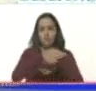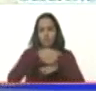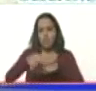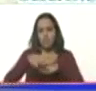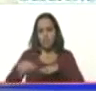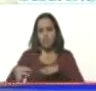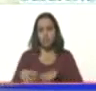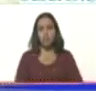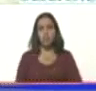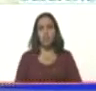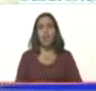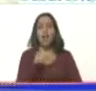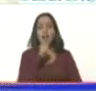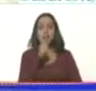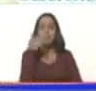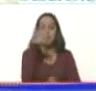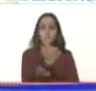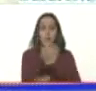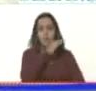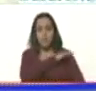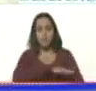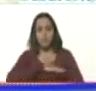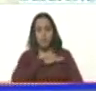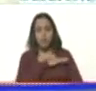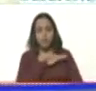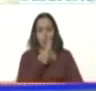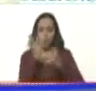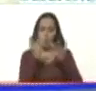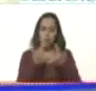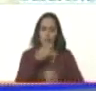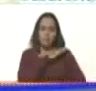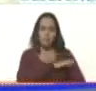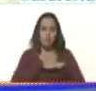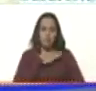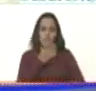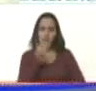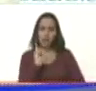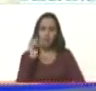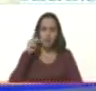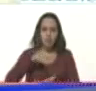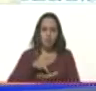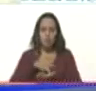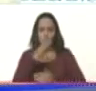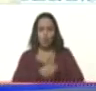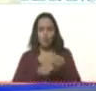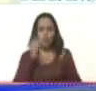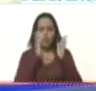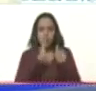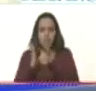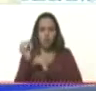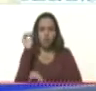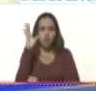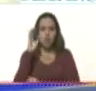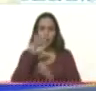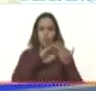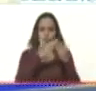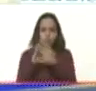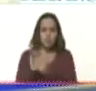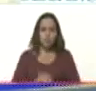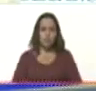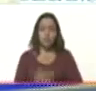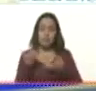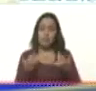a quién le llegan las misiones, cuántas misiones llegan, cómo está organizado el Consejo Comunal, si ya se